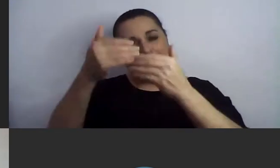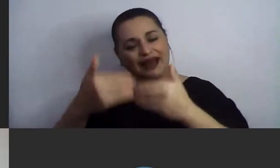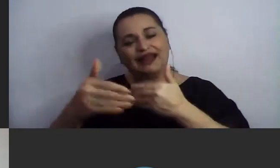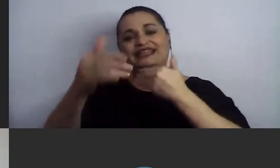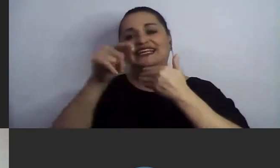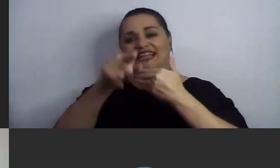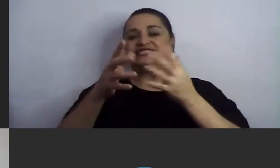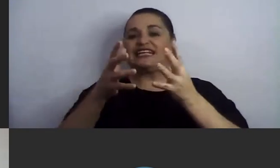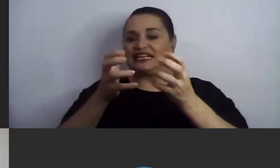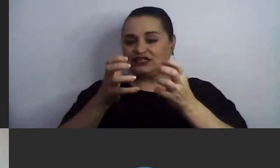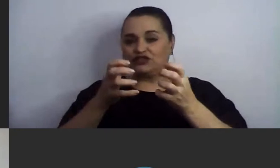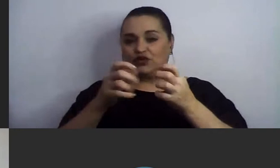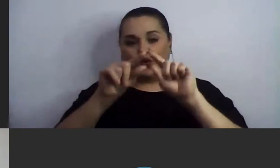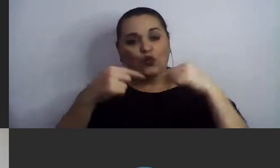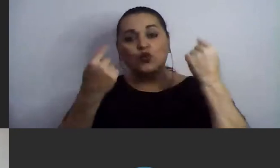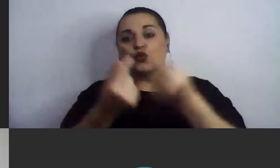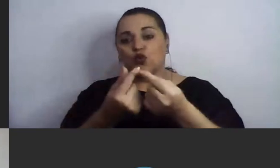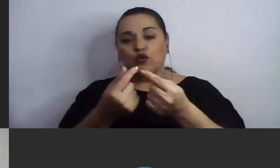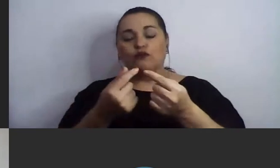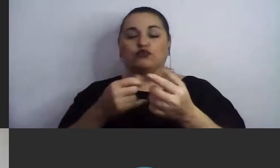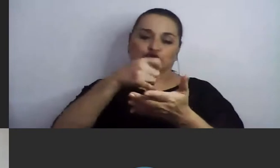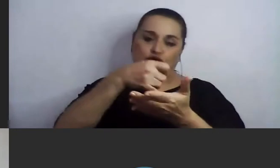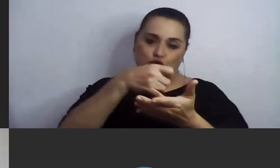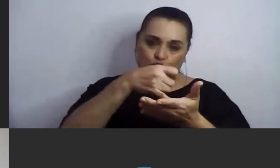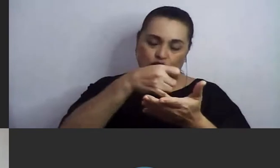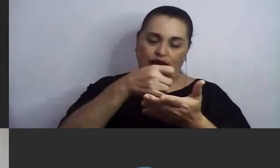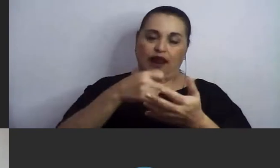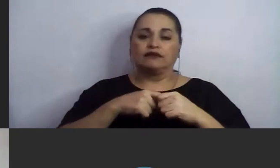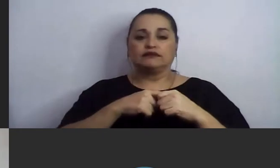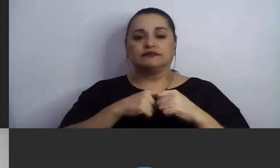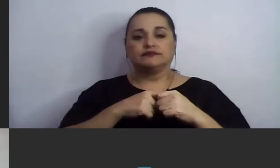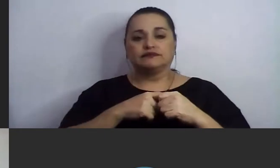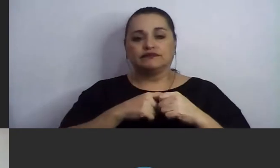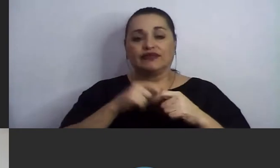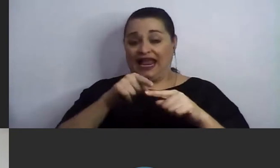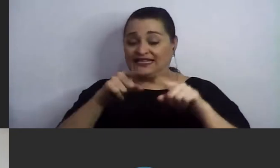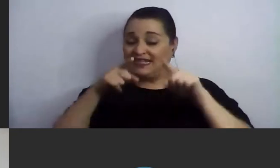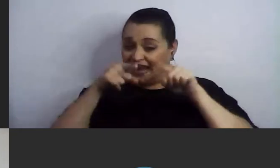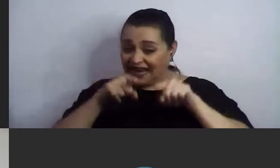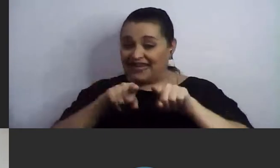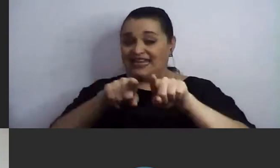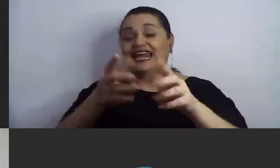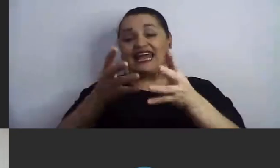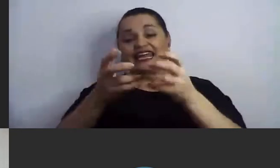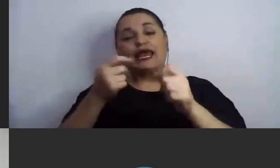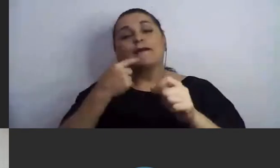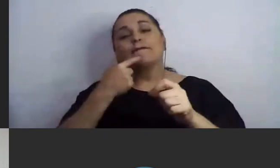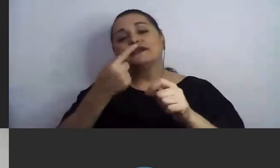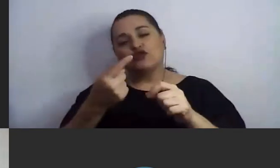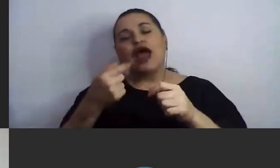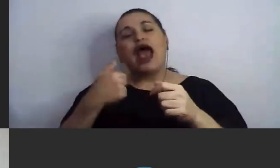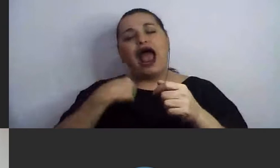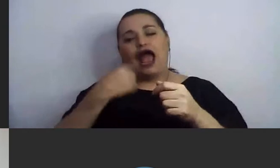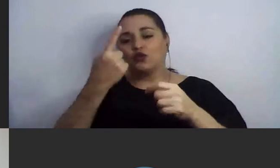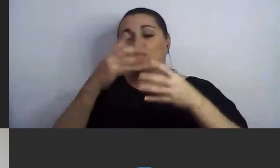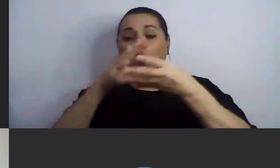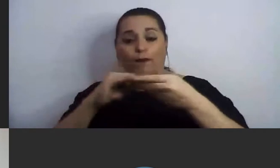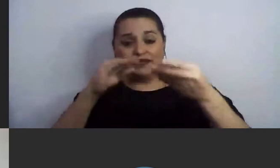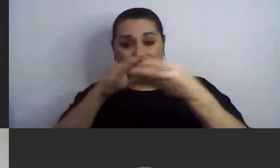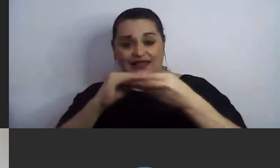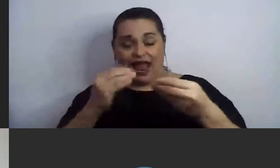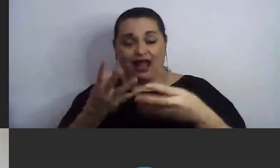a los grupos vulnerables. En esa línea quería mencionar, hay un comentario dentro